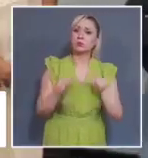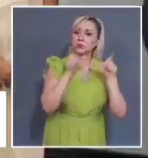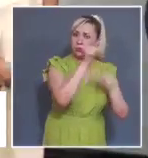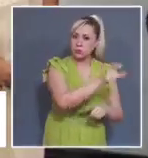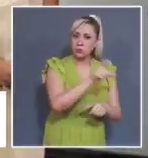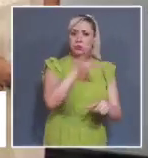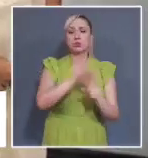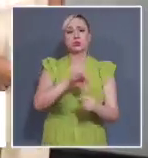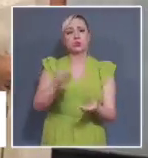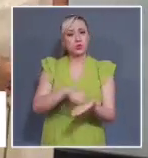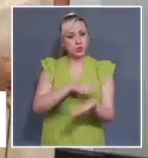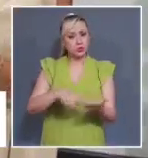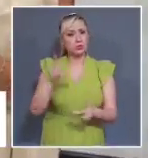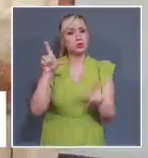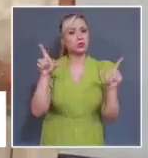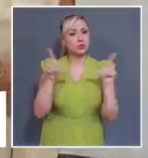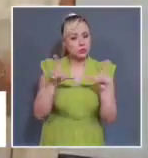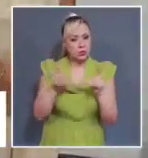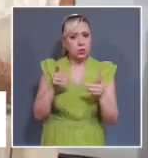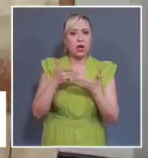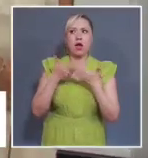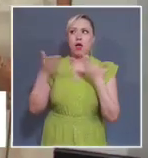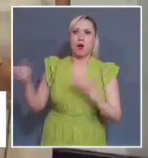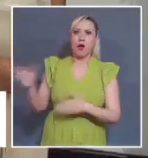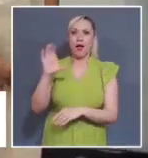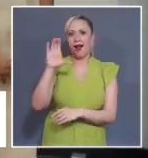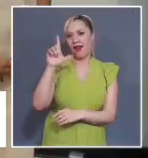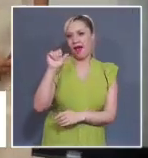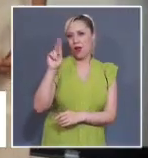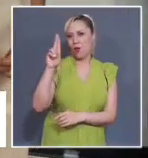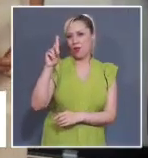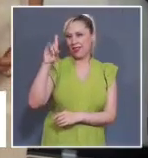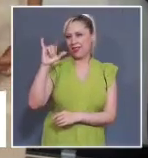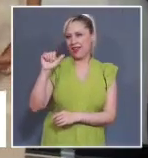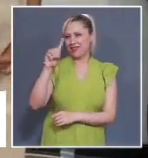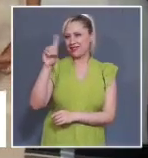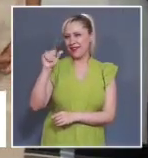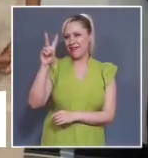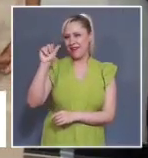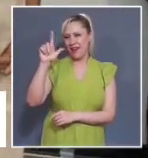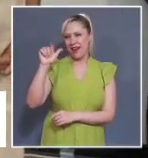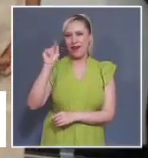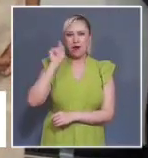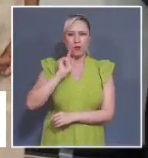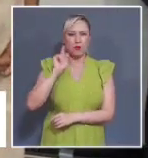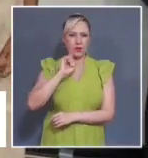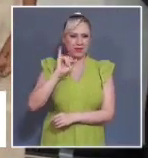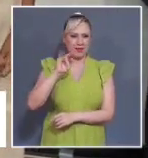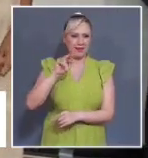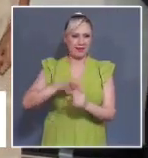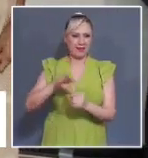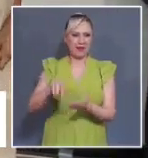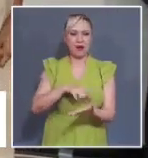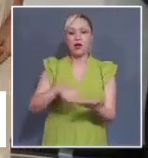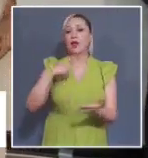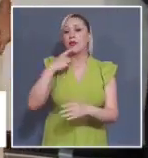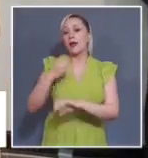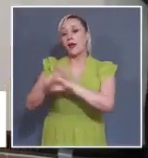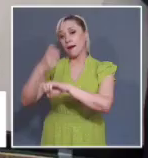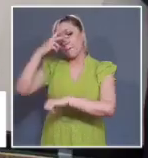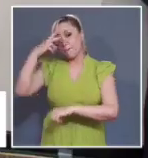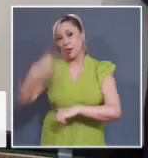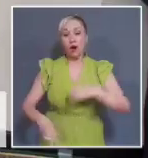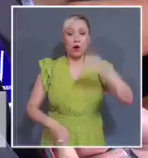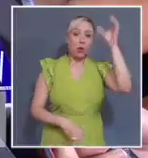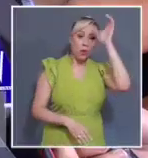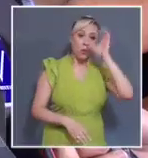la consejera Claudia Zavala dijo que para las elecciones del 4 de junio en el Estado de México y Coahuila se esperan a más de